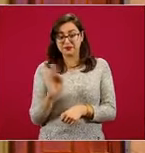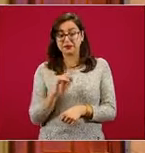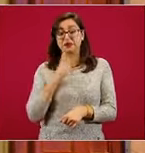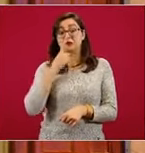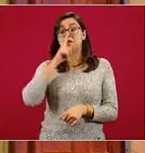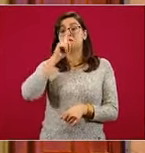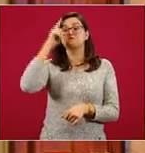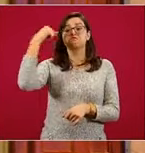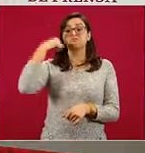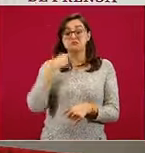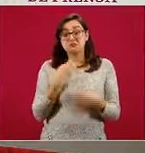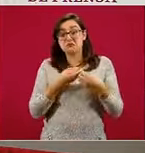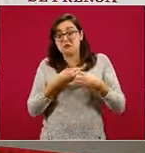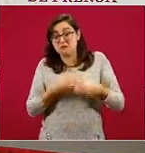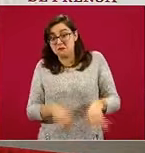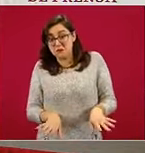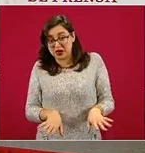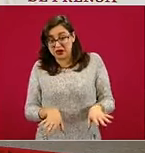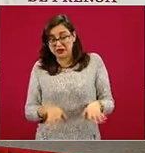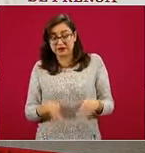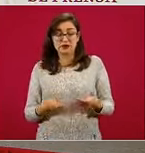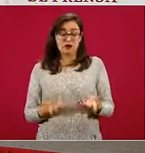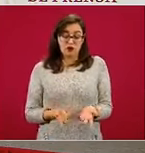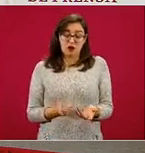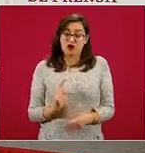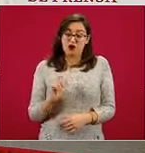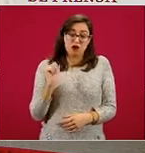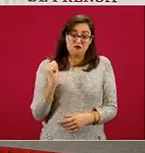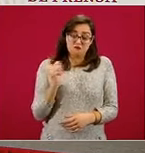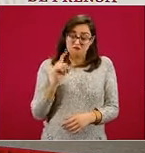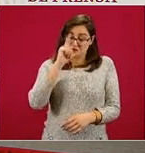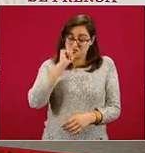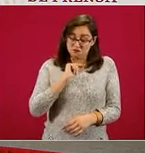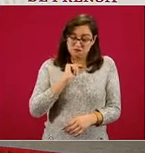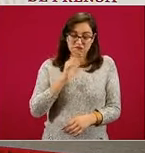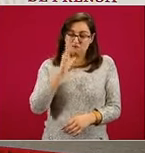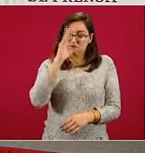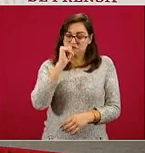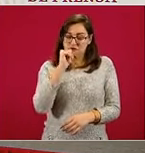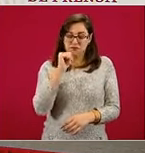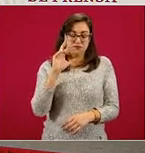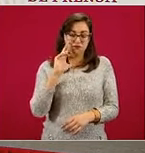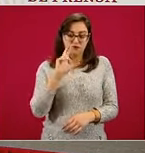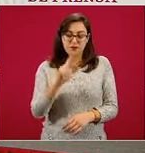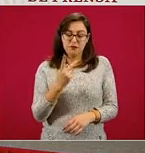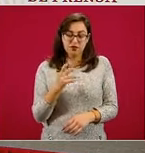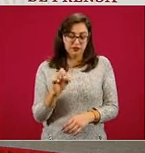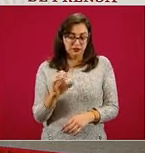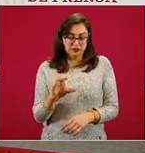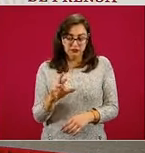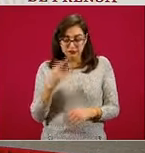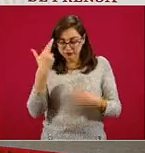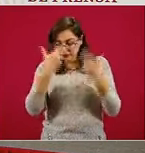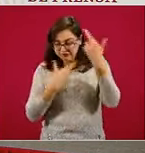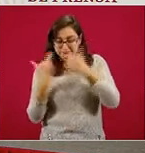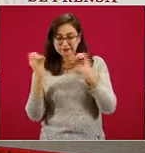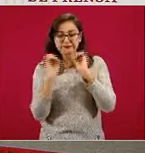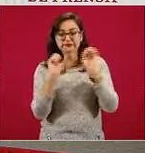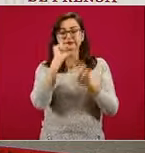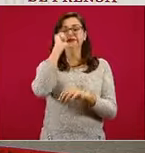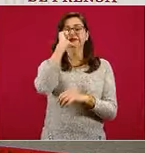llegó a un laboratorio de la Red Nacional de Laboratorios que procesan el PCR. O a lo mejor esa